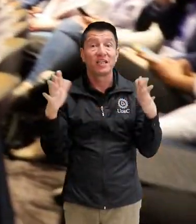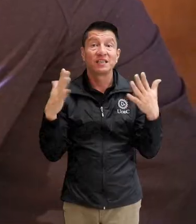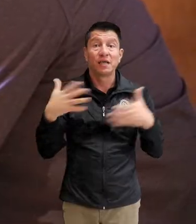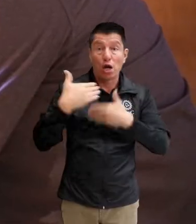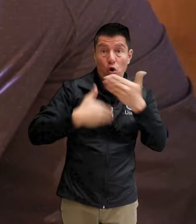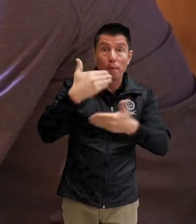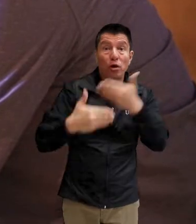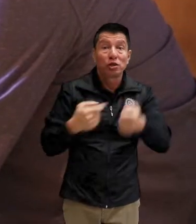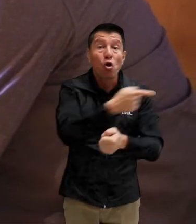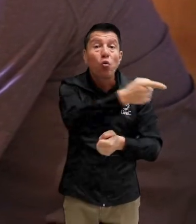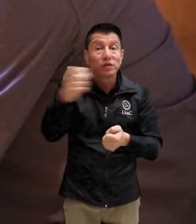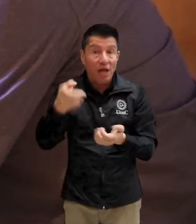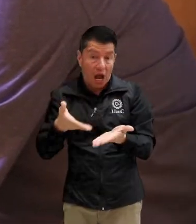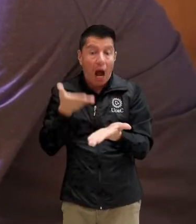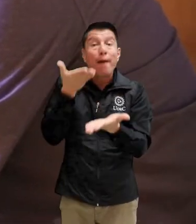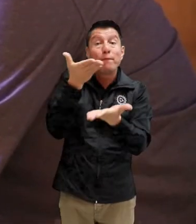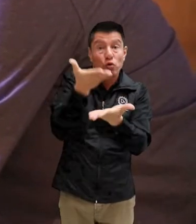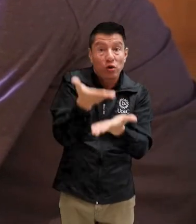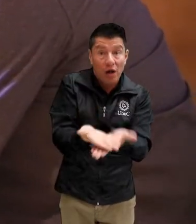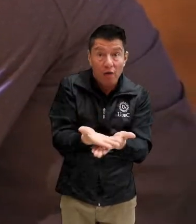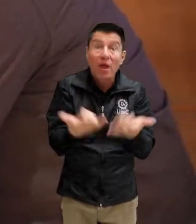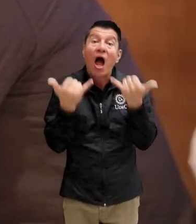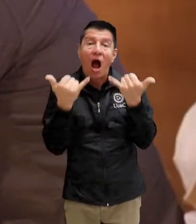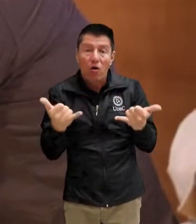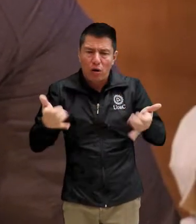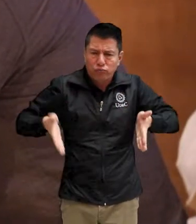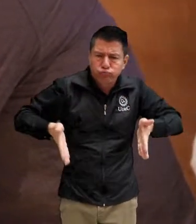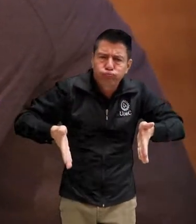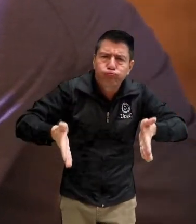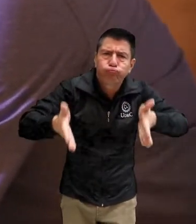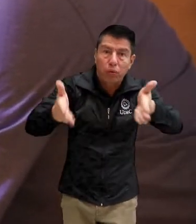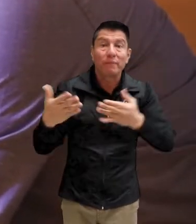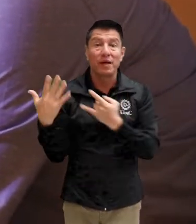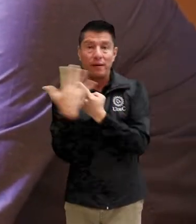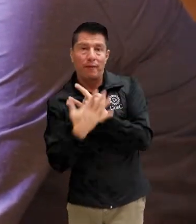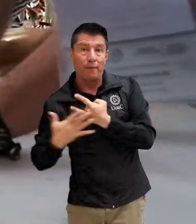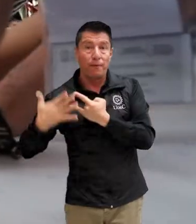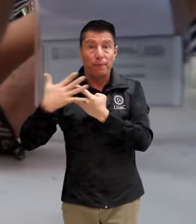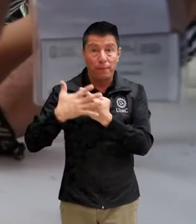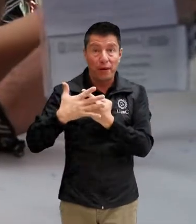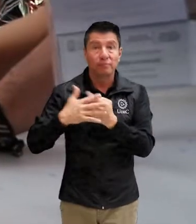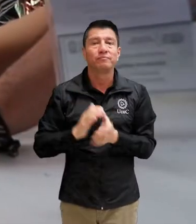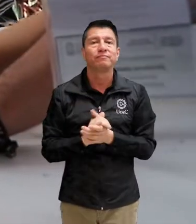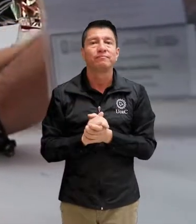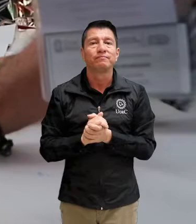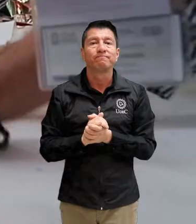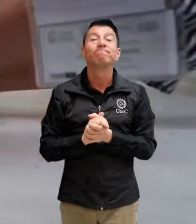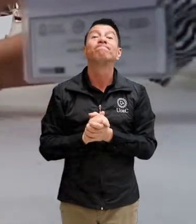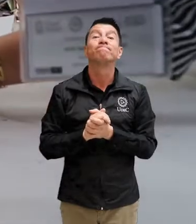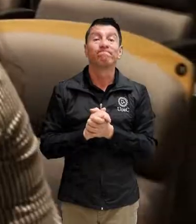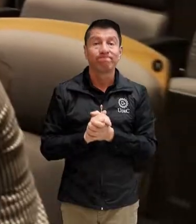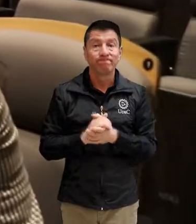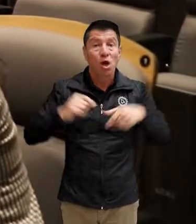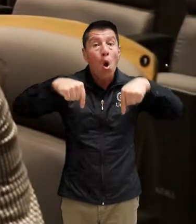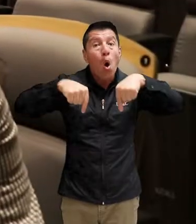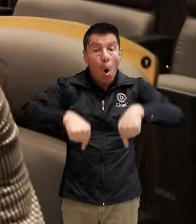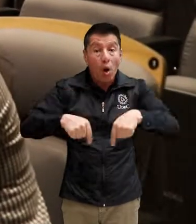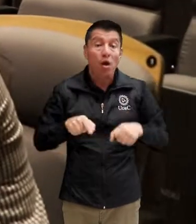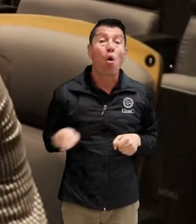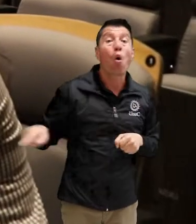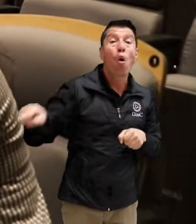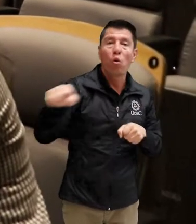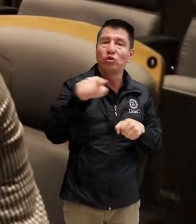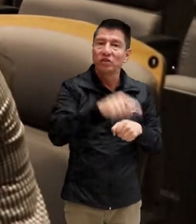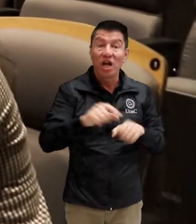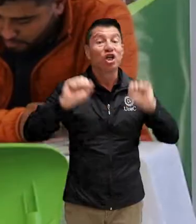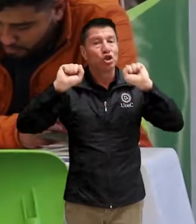que han aportado en este gran camino que lleva la Universidad de Cundinamarca. Y desde luego, hoy, con